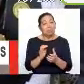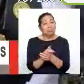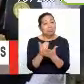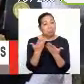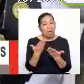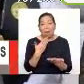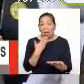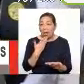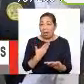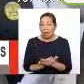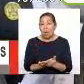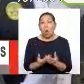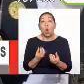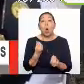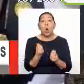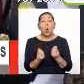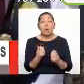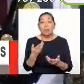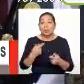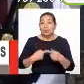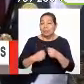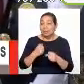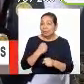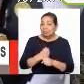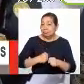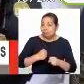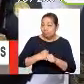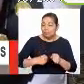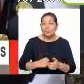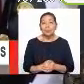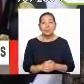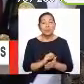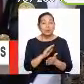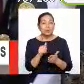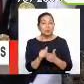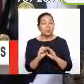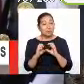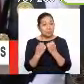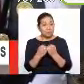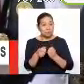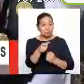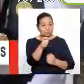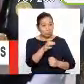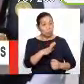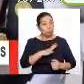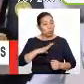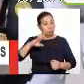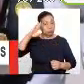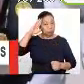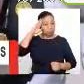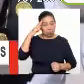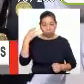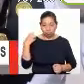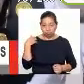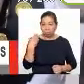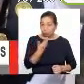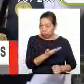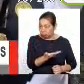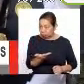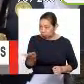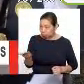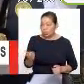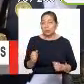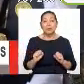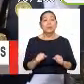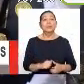y agradezco la forma como viene trabajando realmente todo este equipo de señores coroneles que lo tengo acá a mi